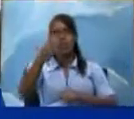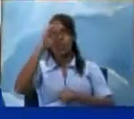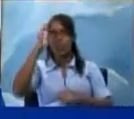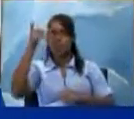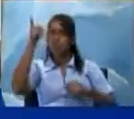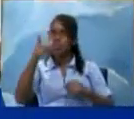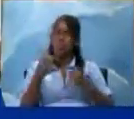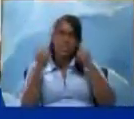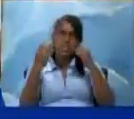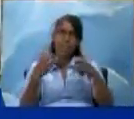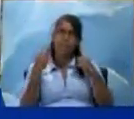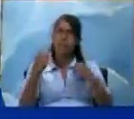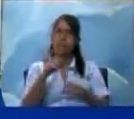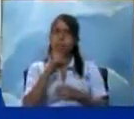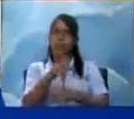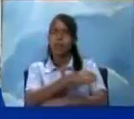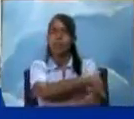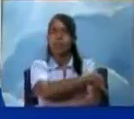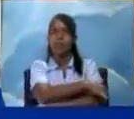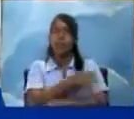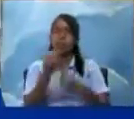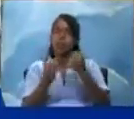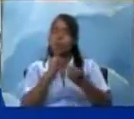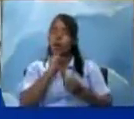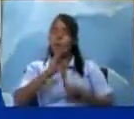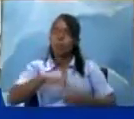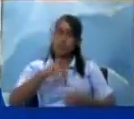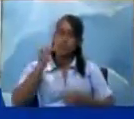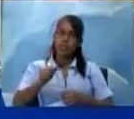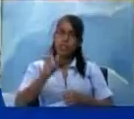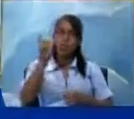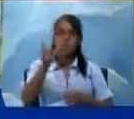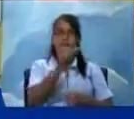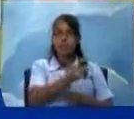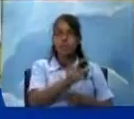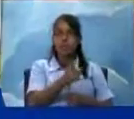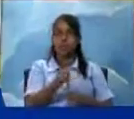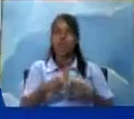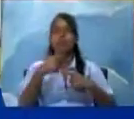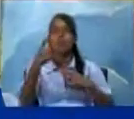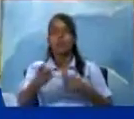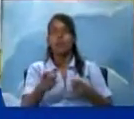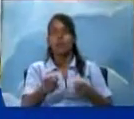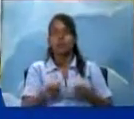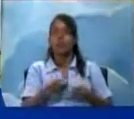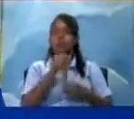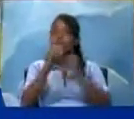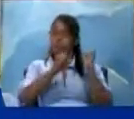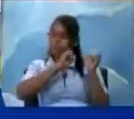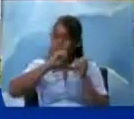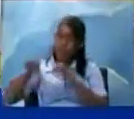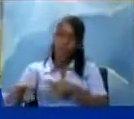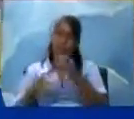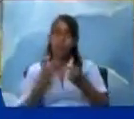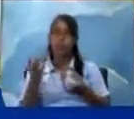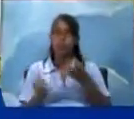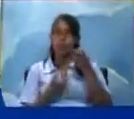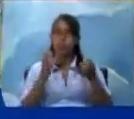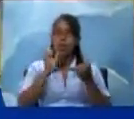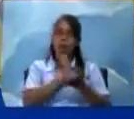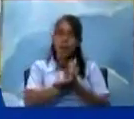sea tan malo. ¿Cómo es posible que Él va a hacer a los seres humanos y después lo va a mandar para el lago de